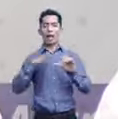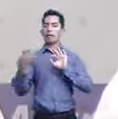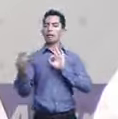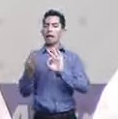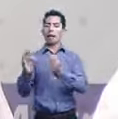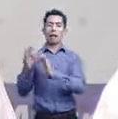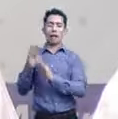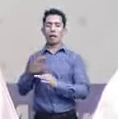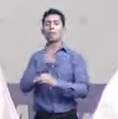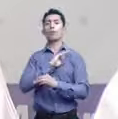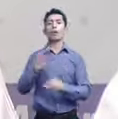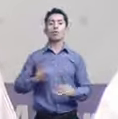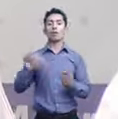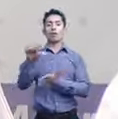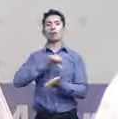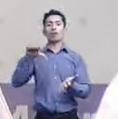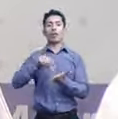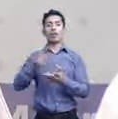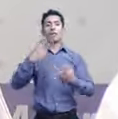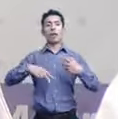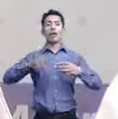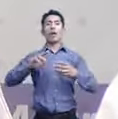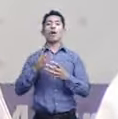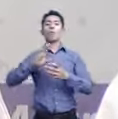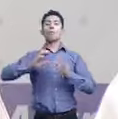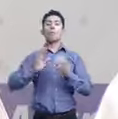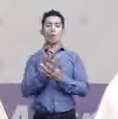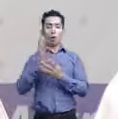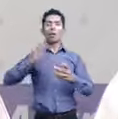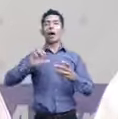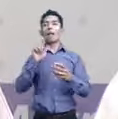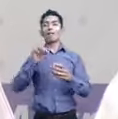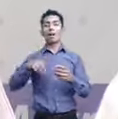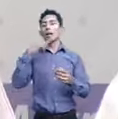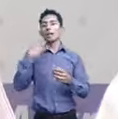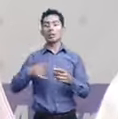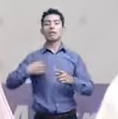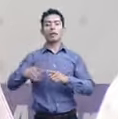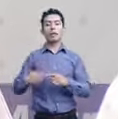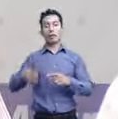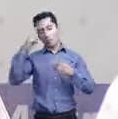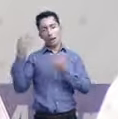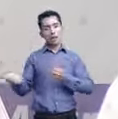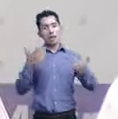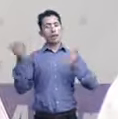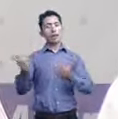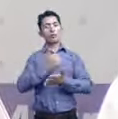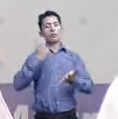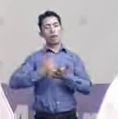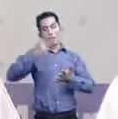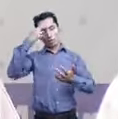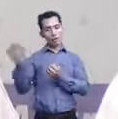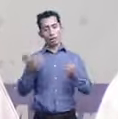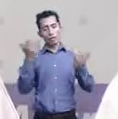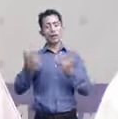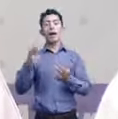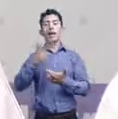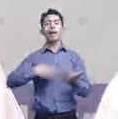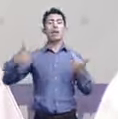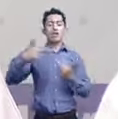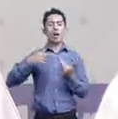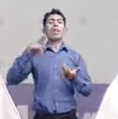cerca. El municipio es el centro de producción de brócoli, maíz, alfalfa y chile, destinado a la central de abastos de la Ciudad de México. En la